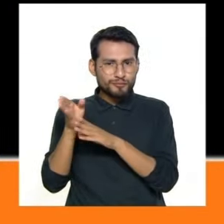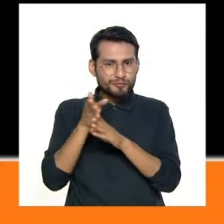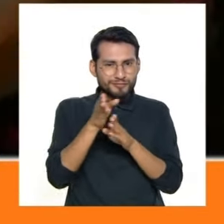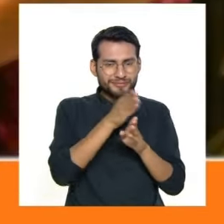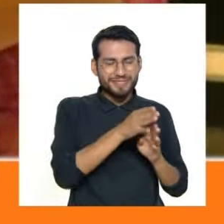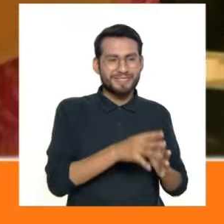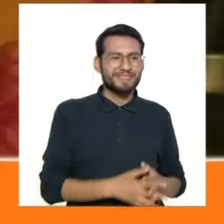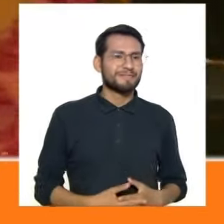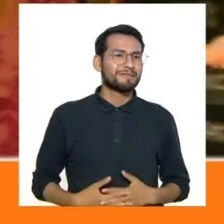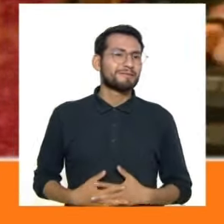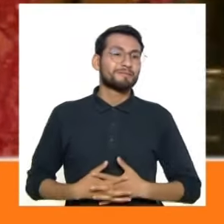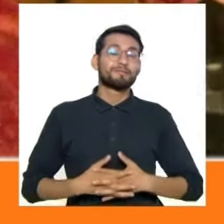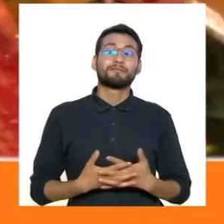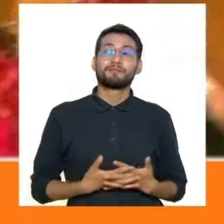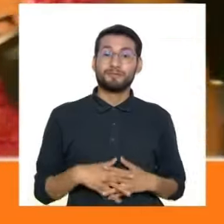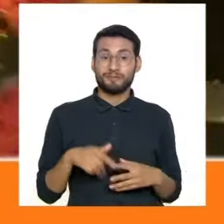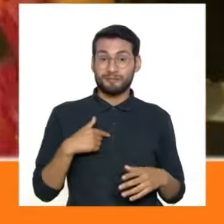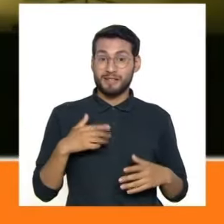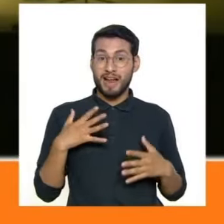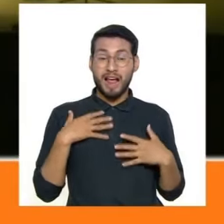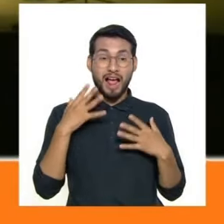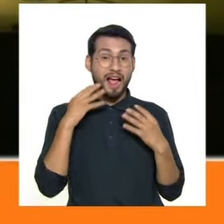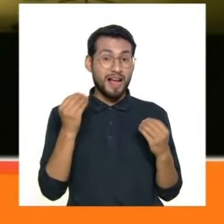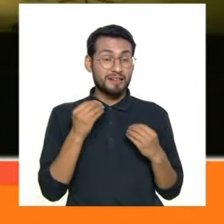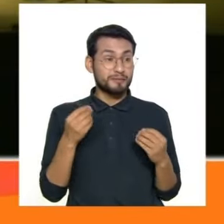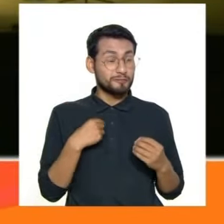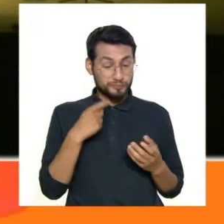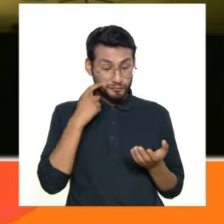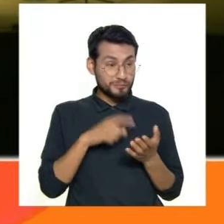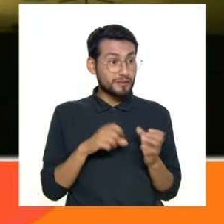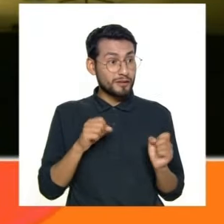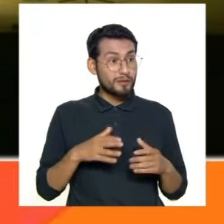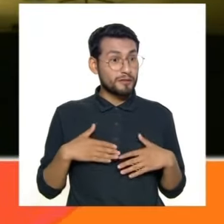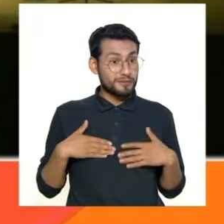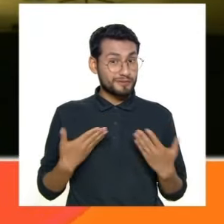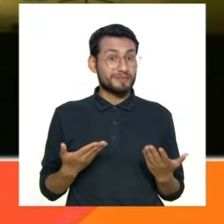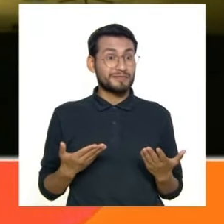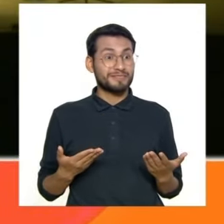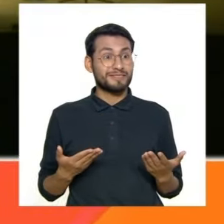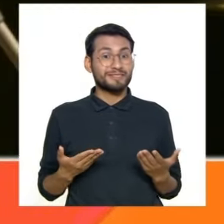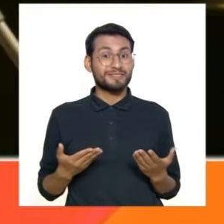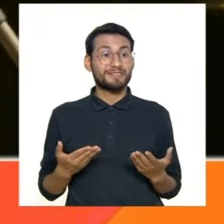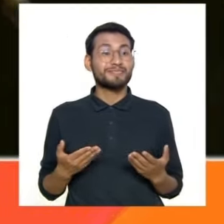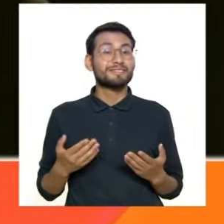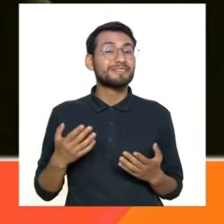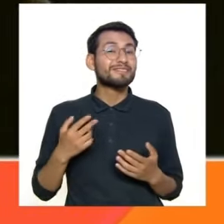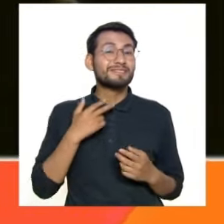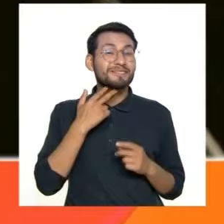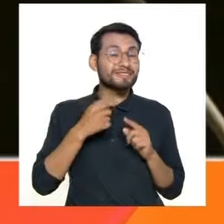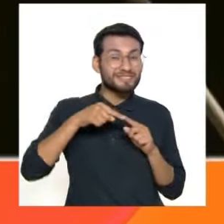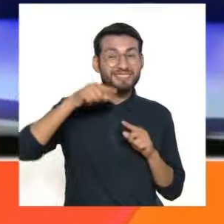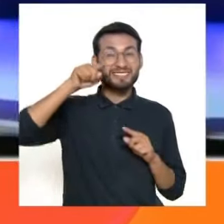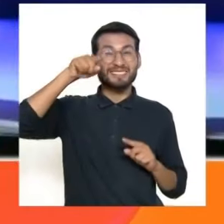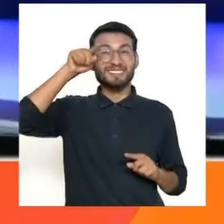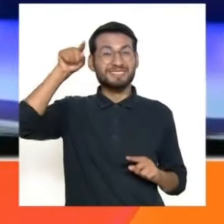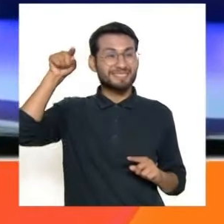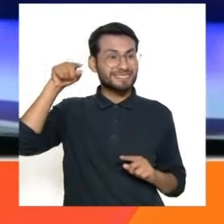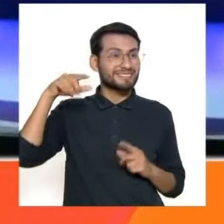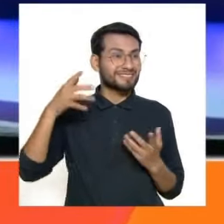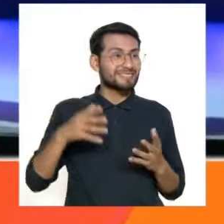maneras y en cuando era adolescente encontré que podía hacer estas estos este agudos que mi voz realmente sí era